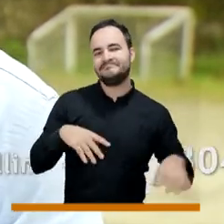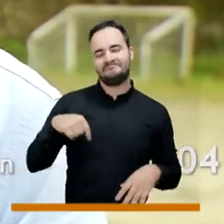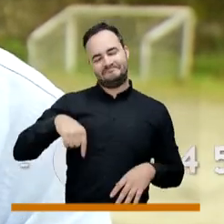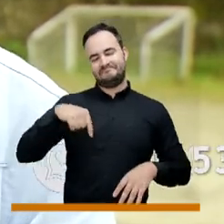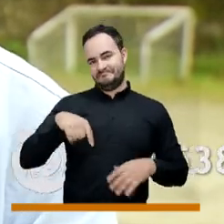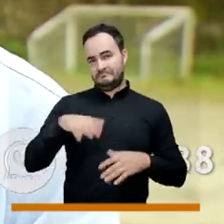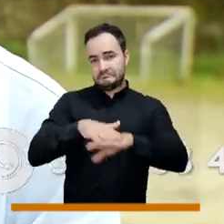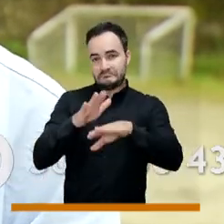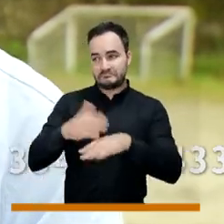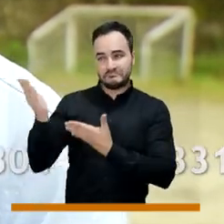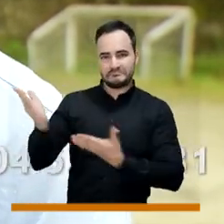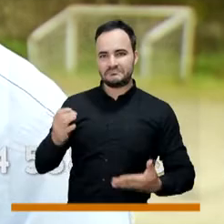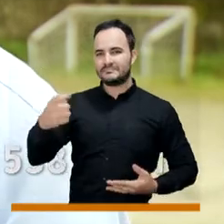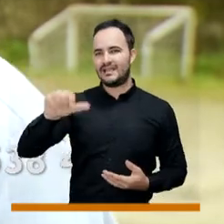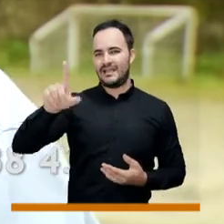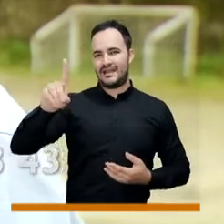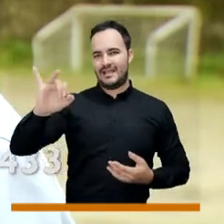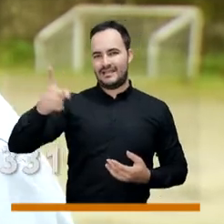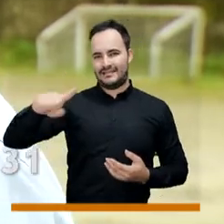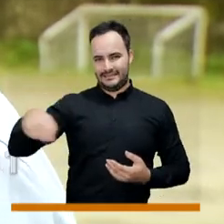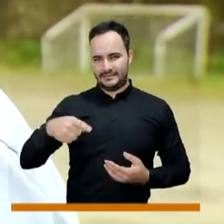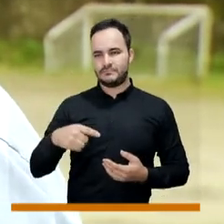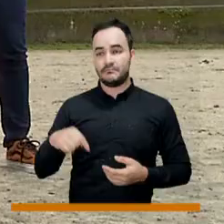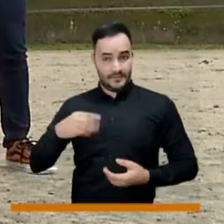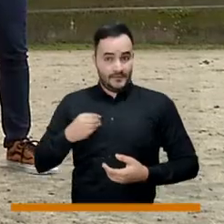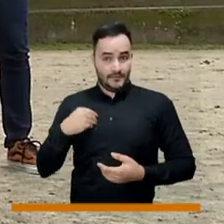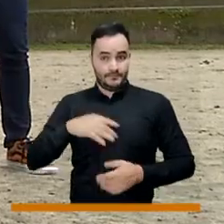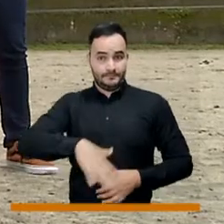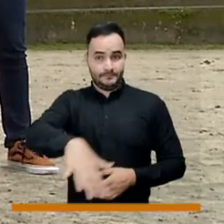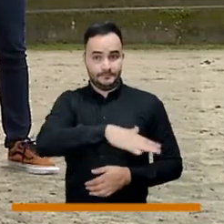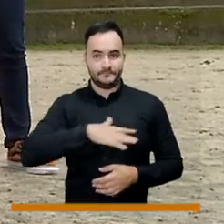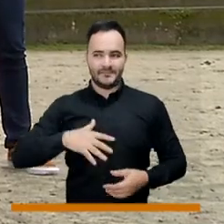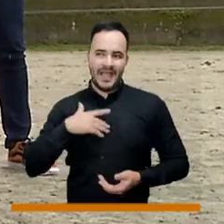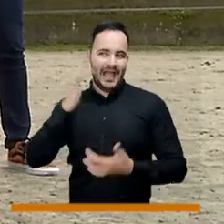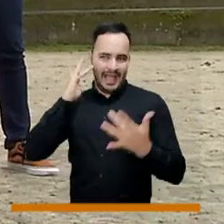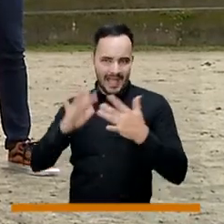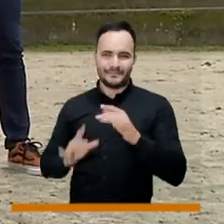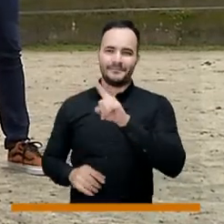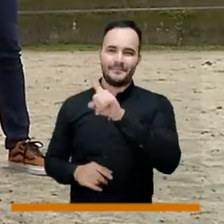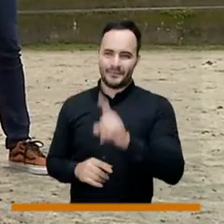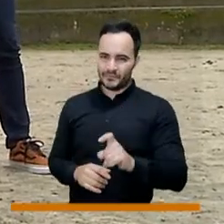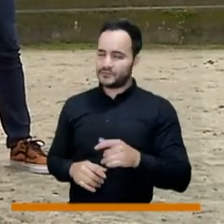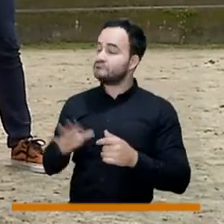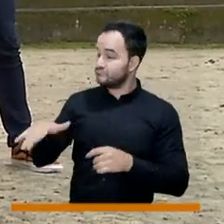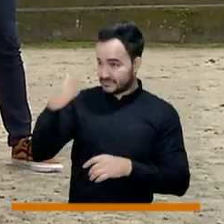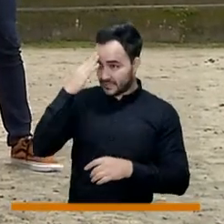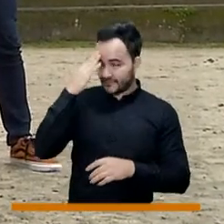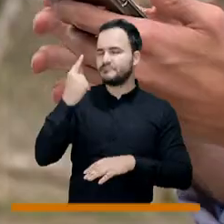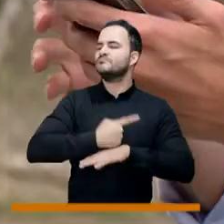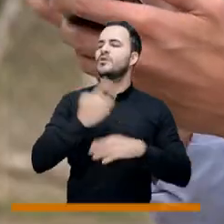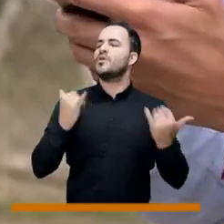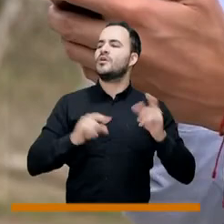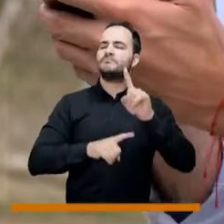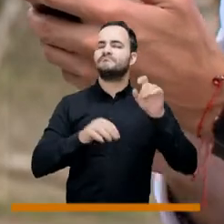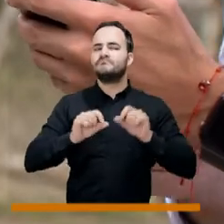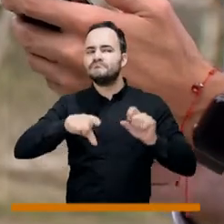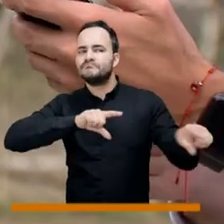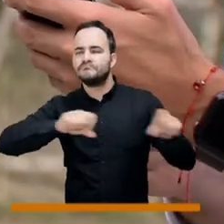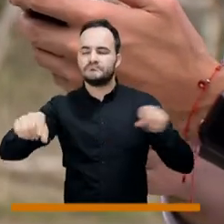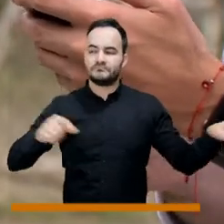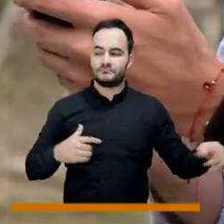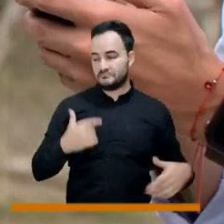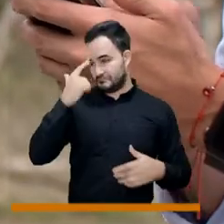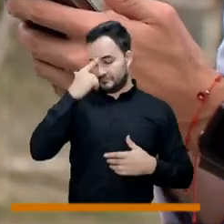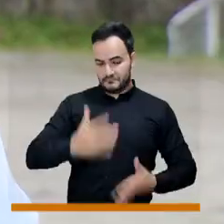público aquí a esta zona de la ciudad, y precisamente nos encontramos con doña Gladys Múnera, habitante de este sector, para preguntarle,